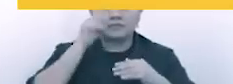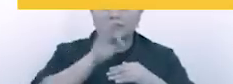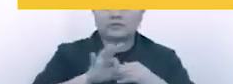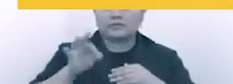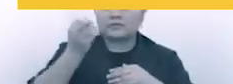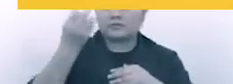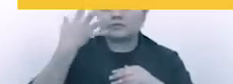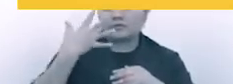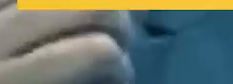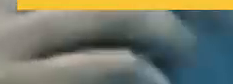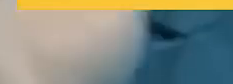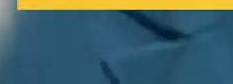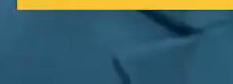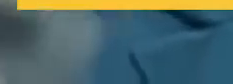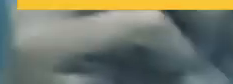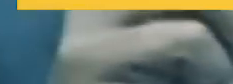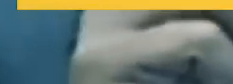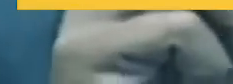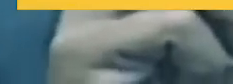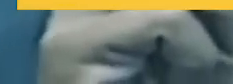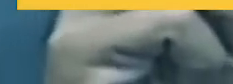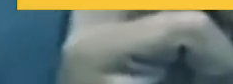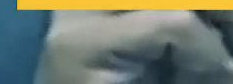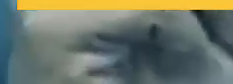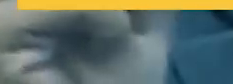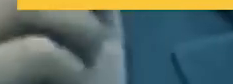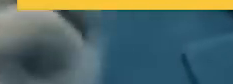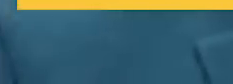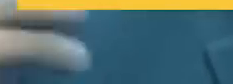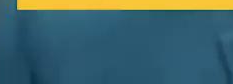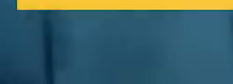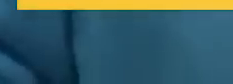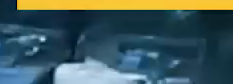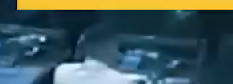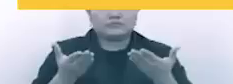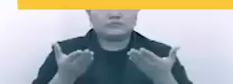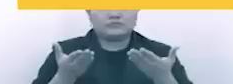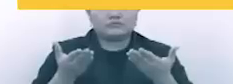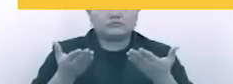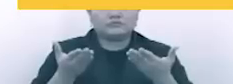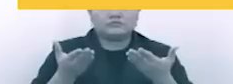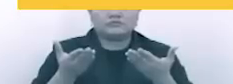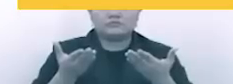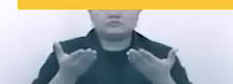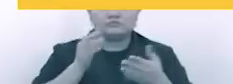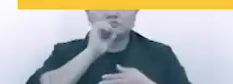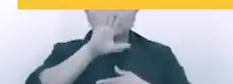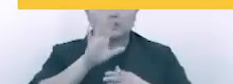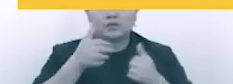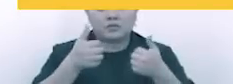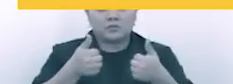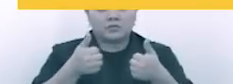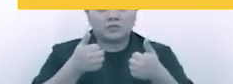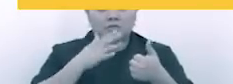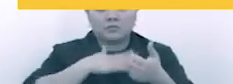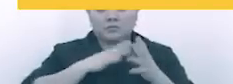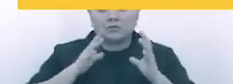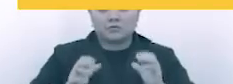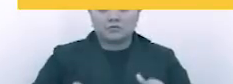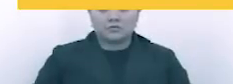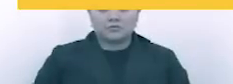se quede con solo que le cuenten. Bueno, supongo que ha de ser preocupante llegar y decir, bueno, yo estuve en el gobierno y